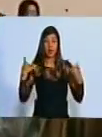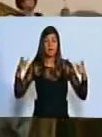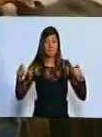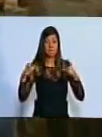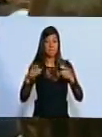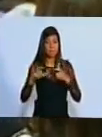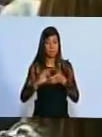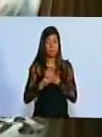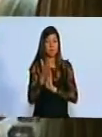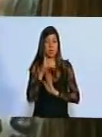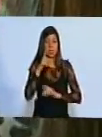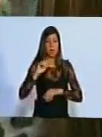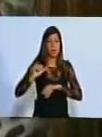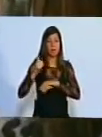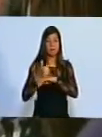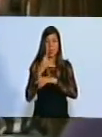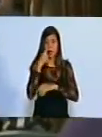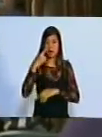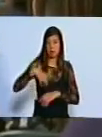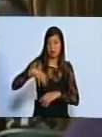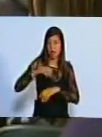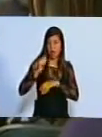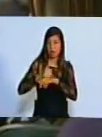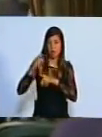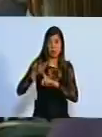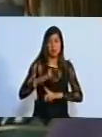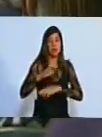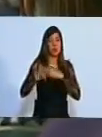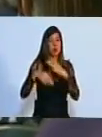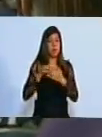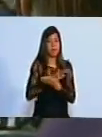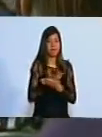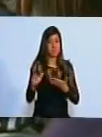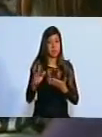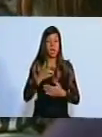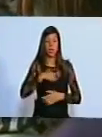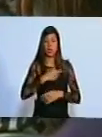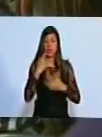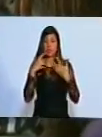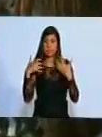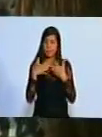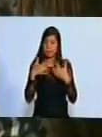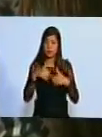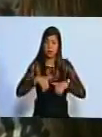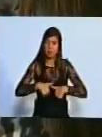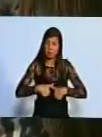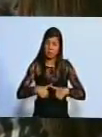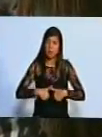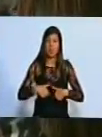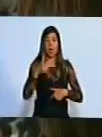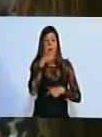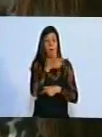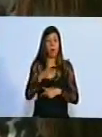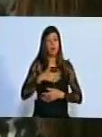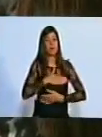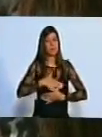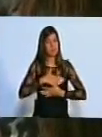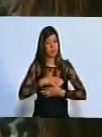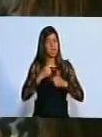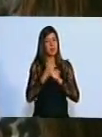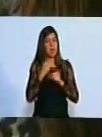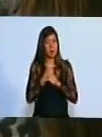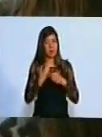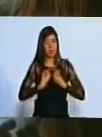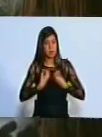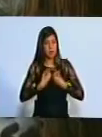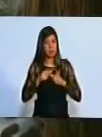todo el colonialismo. Nuestra batalla es por unas mejores condiciones materiales para nuestro pueblo y también es